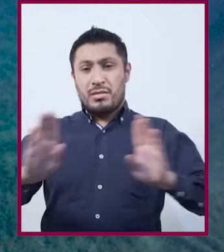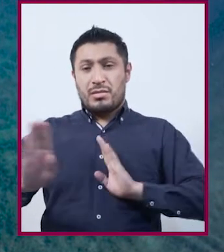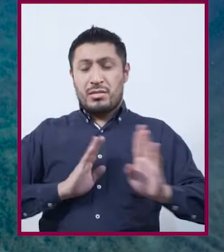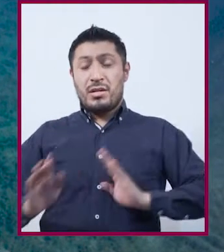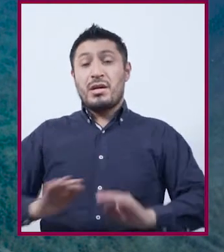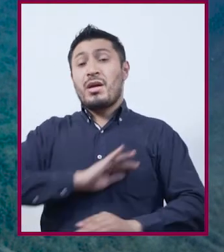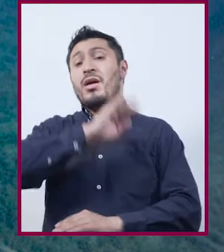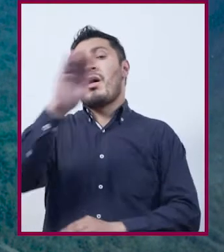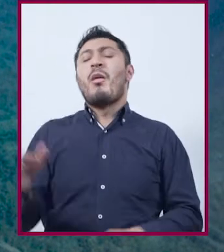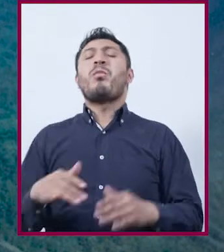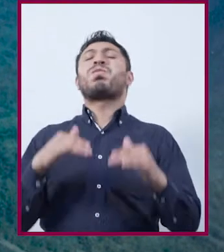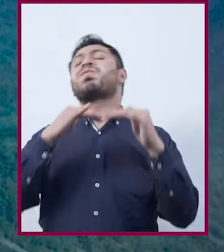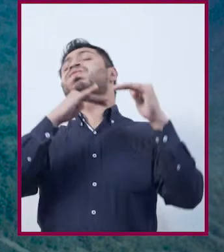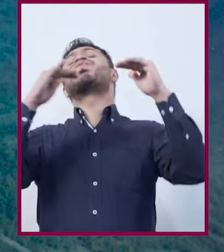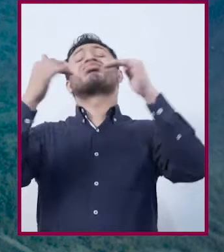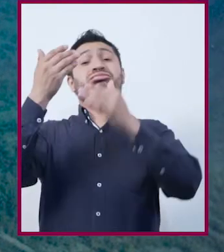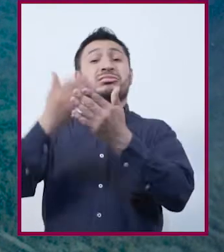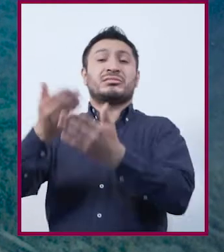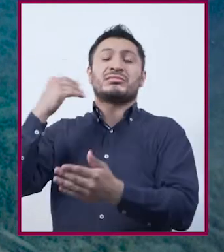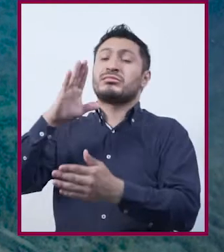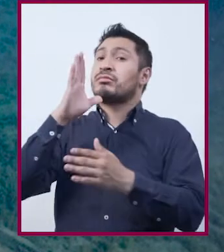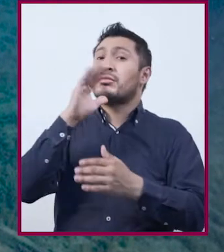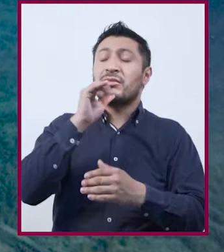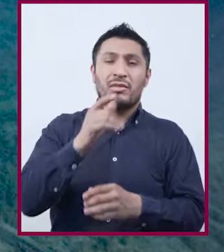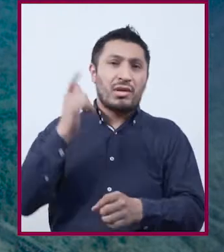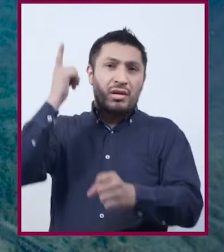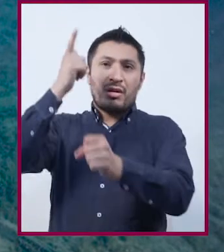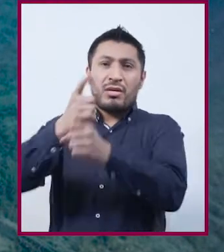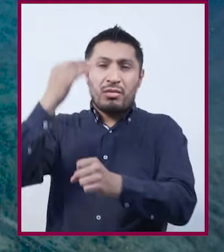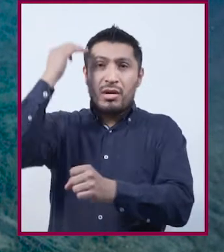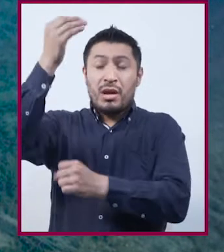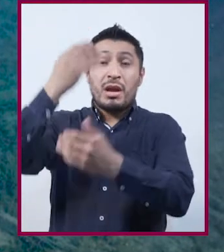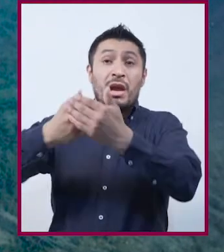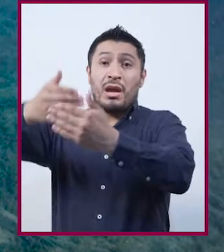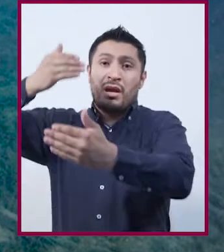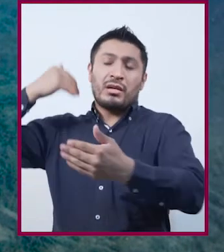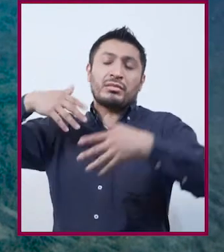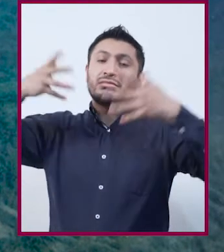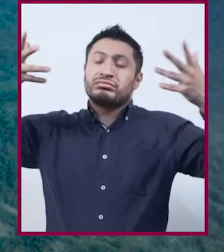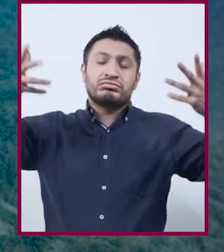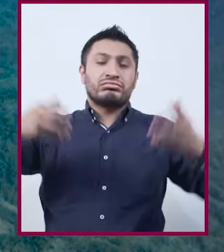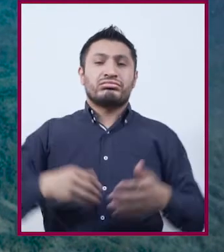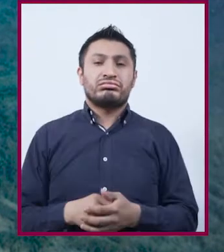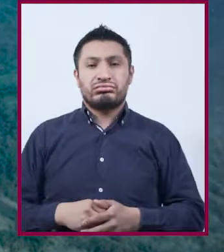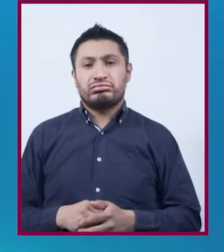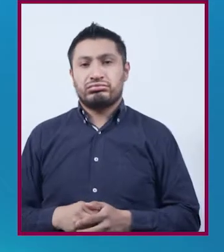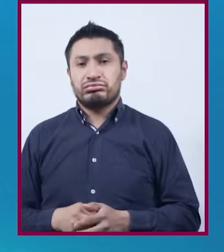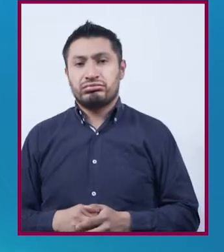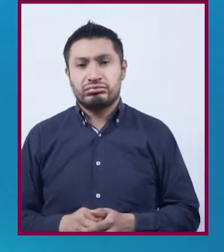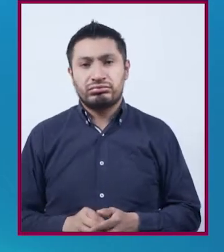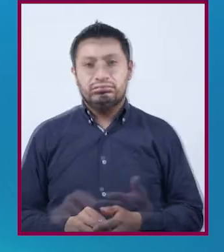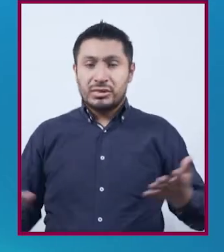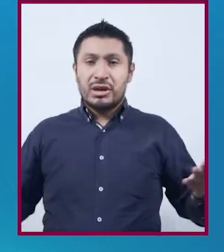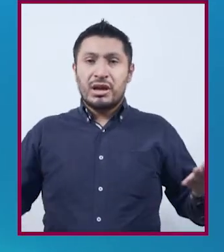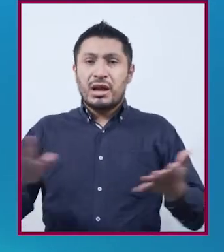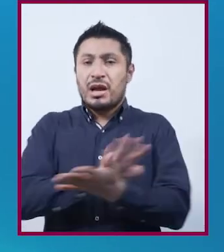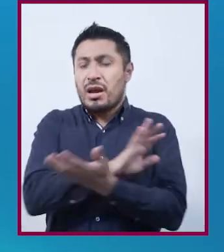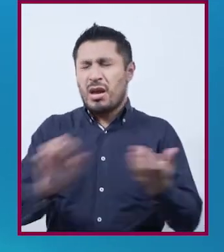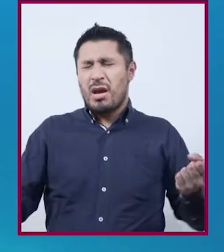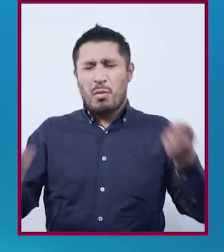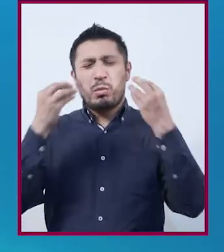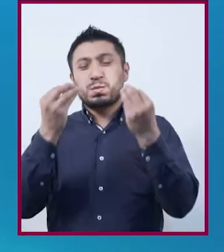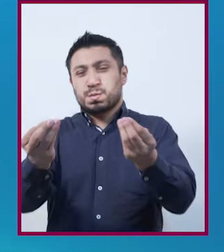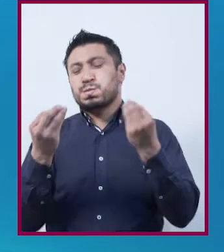murieron ahogados porque en aquel entonces no había forma de predecir el tiempo con antelación.